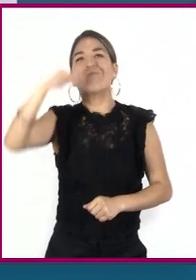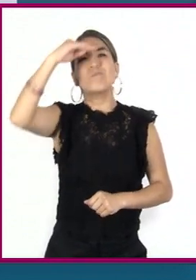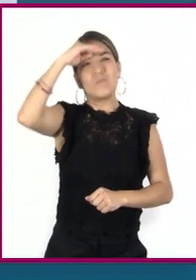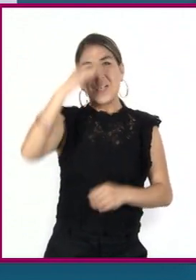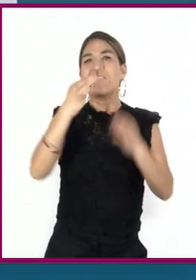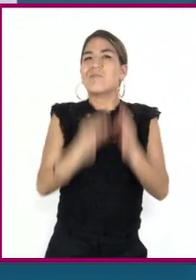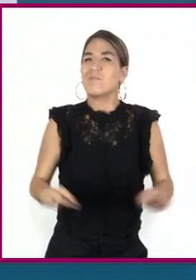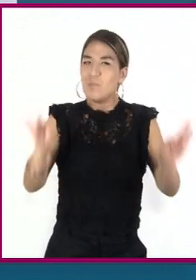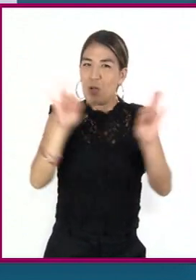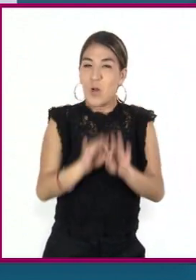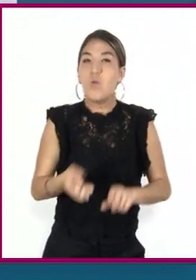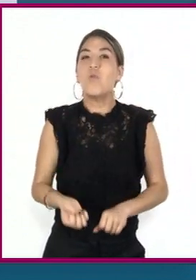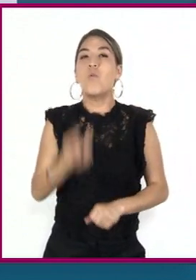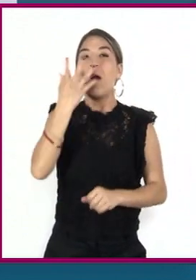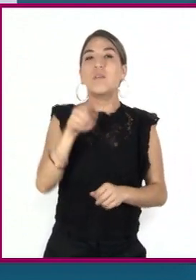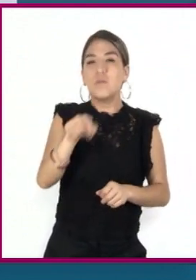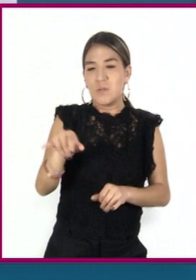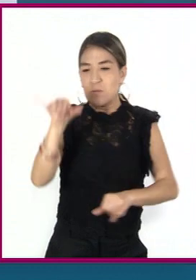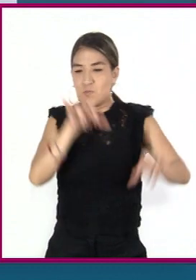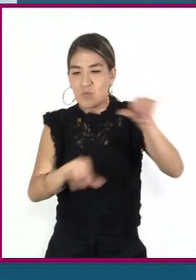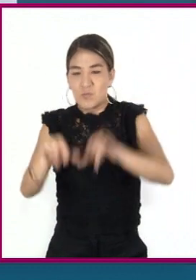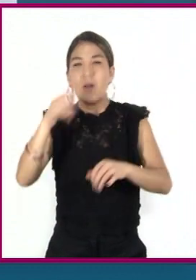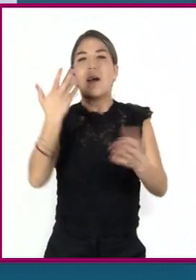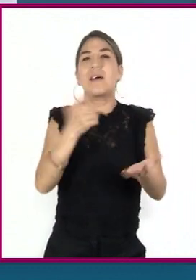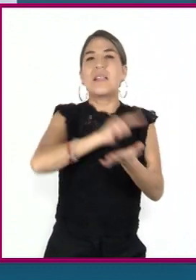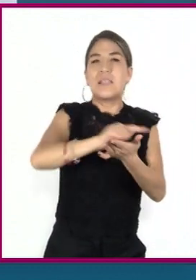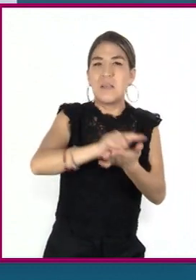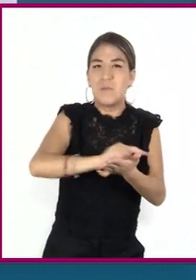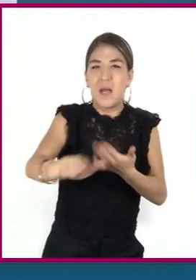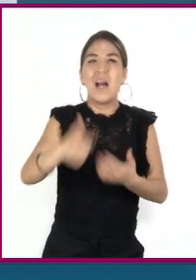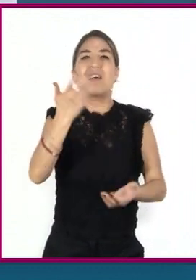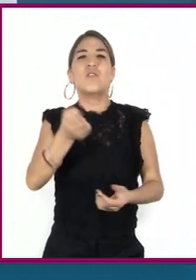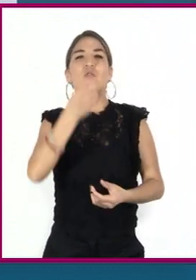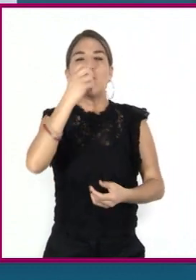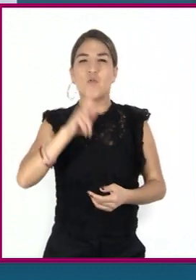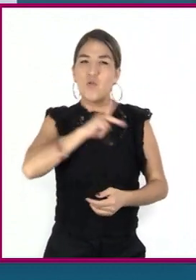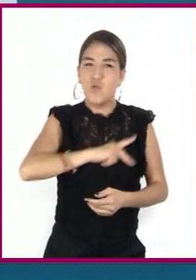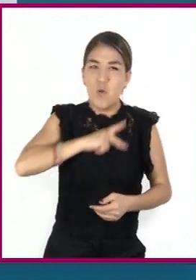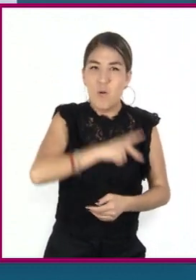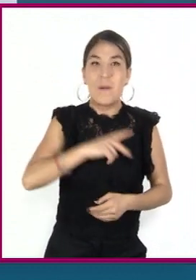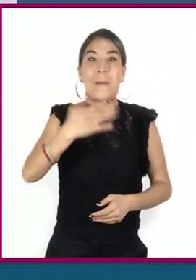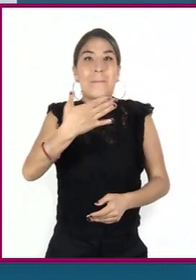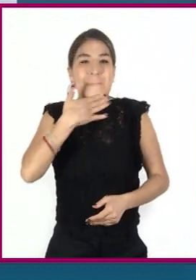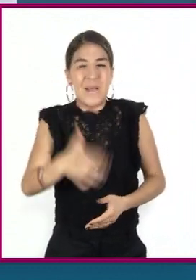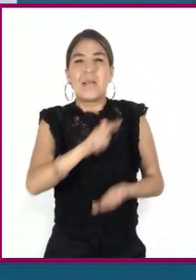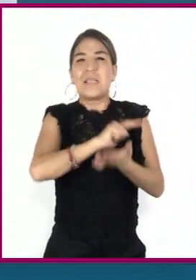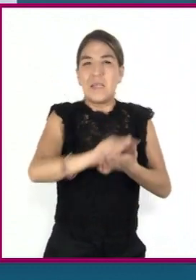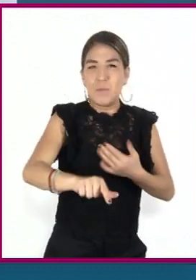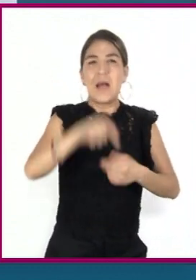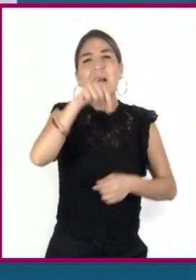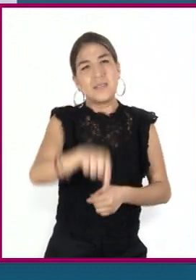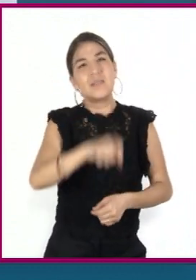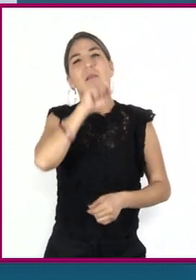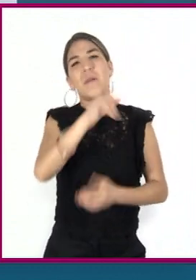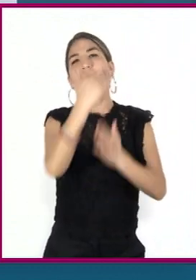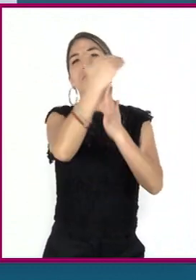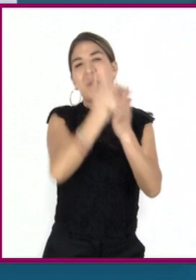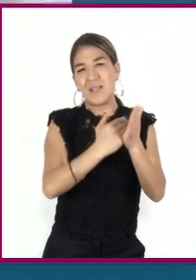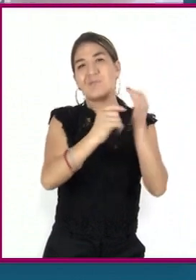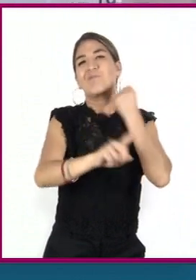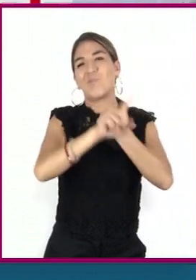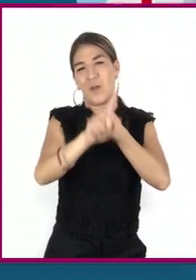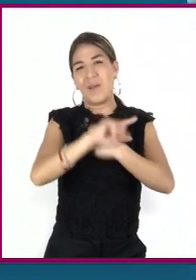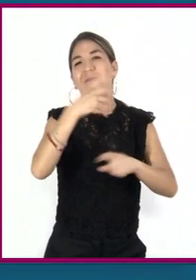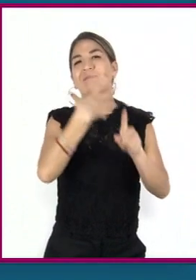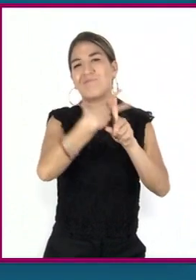importante es conocer la concentración de los productos de limpieza para que sean efectivos y con ello podamos disminuir las probabilidades de